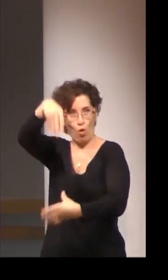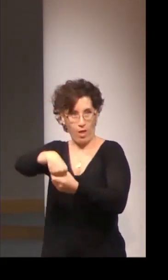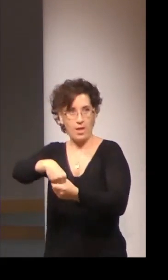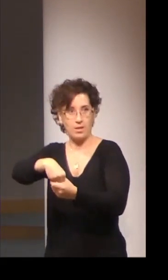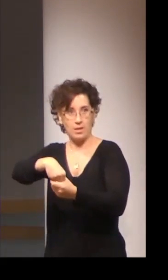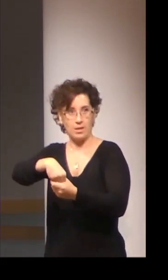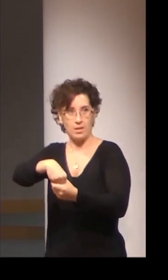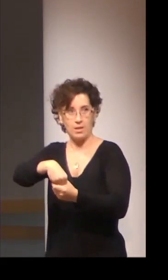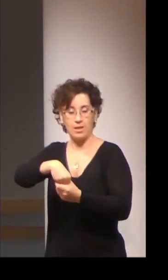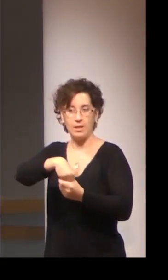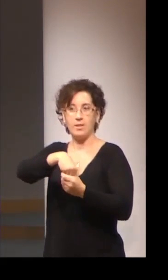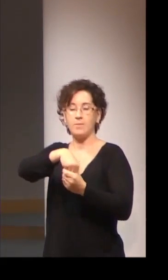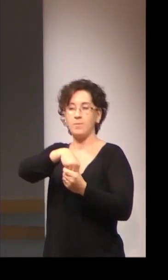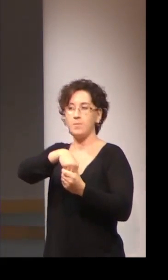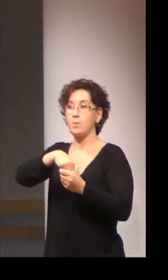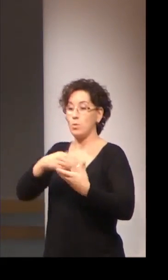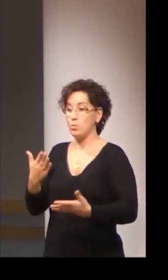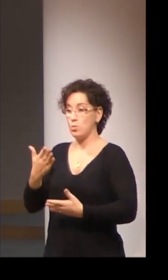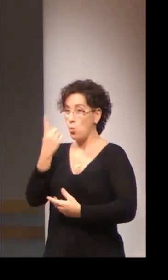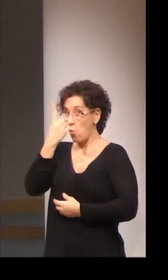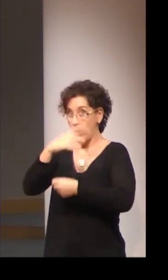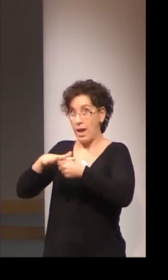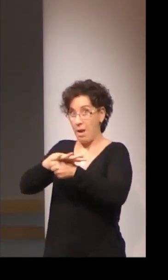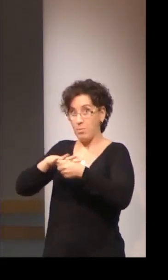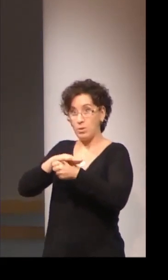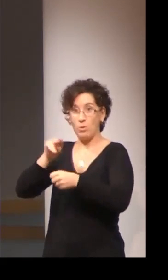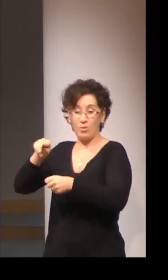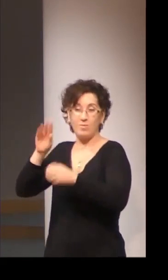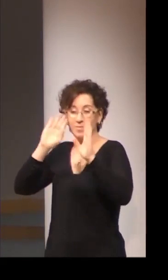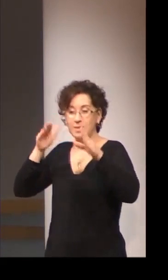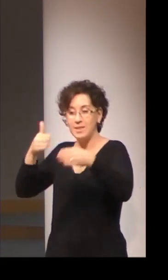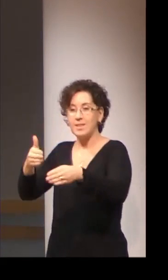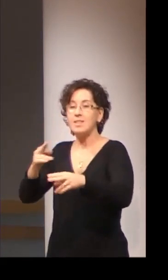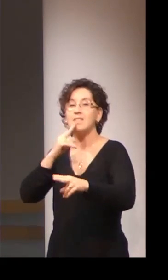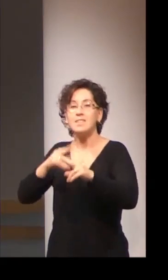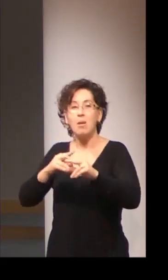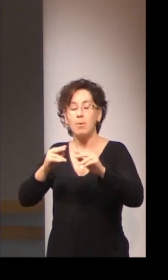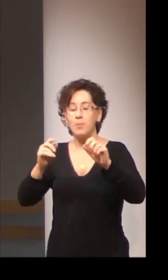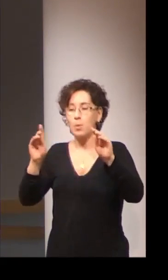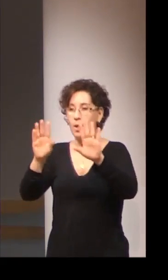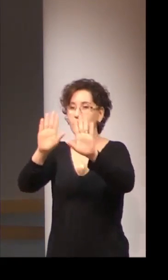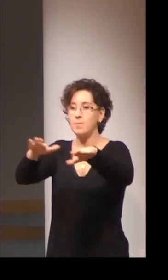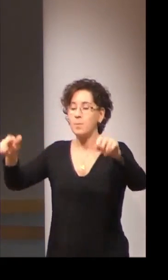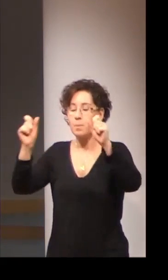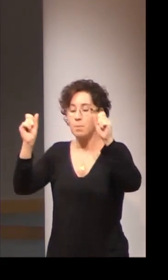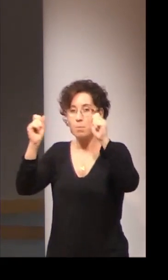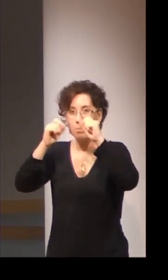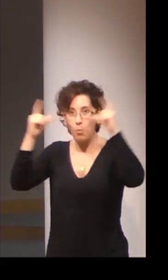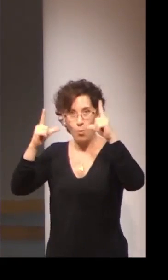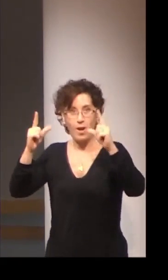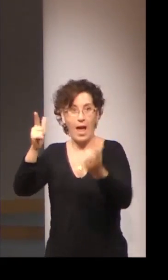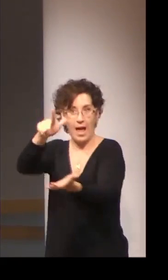y uno de los ámbitos en los que trabajan es lo que llaman despertar a las lenguas Entonces es una